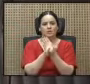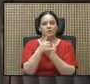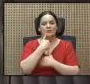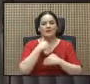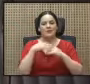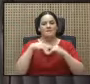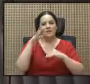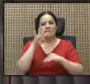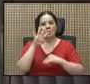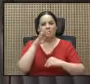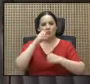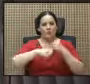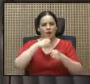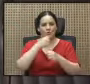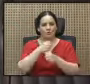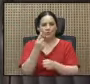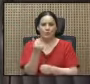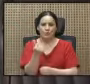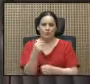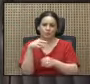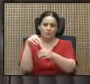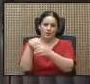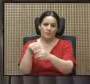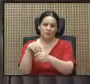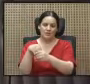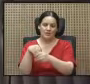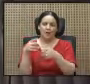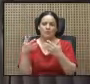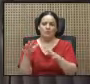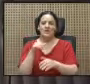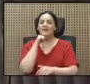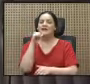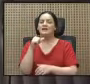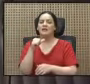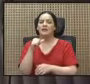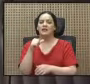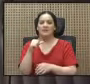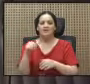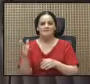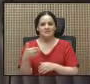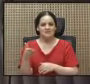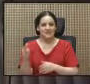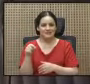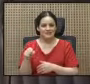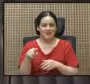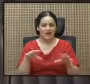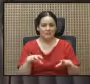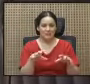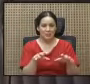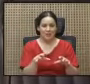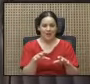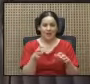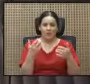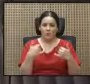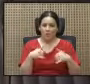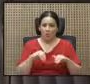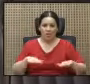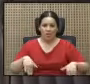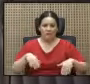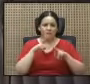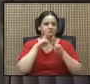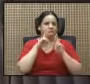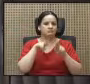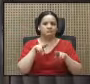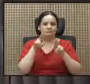recursos depositados y con una ineficiencia accionar de la DIE, la cual sigue sin dar respuestas a